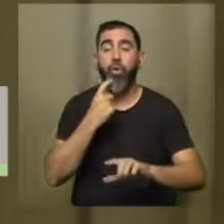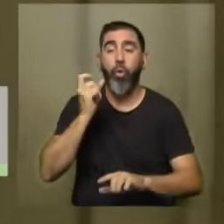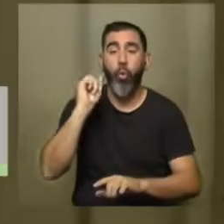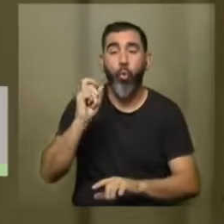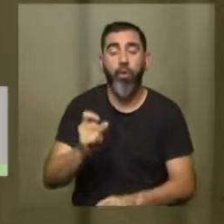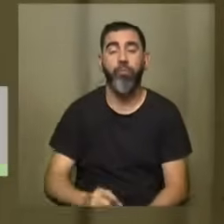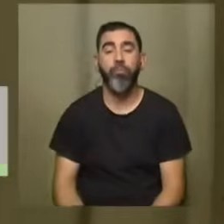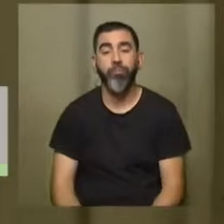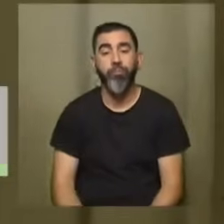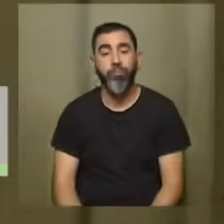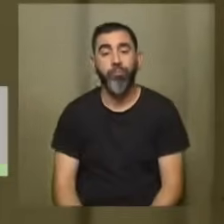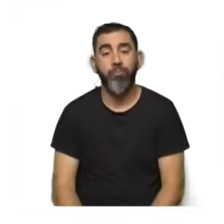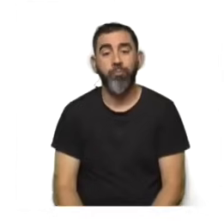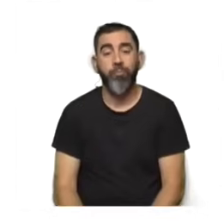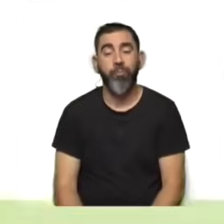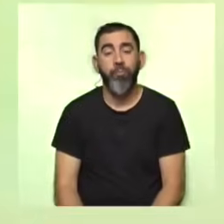filas